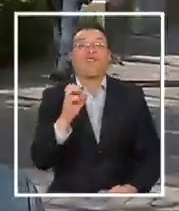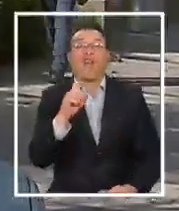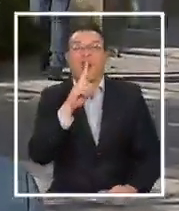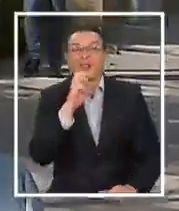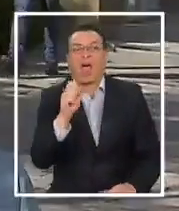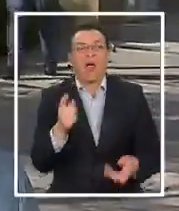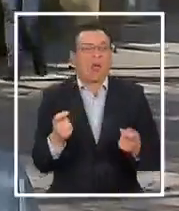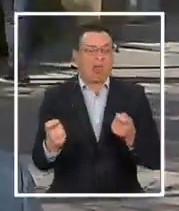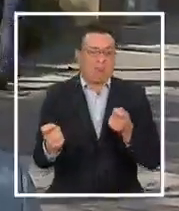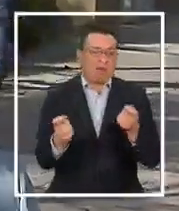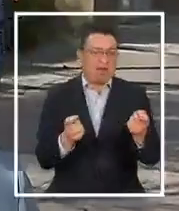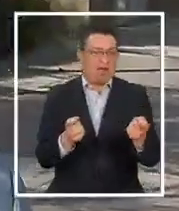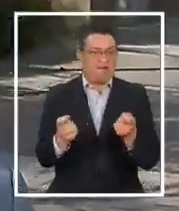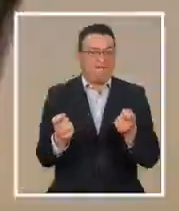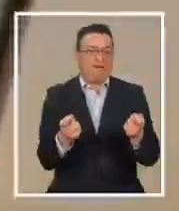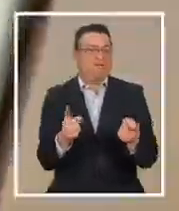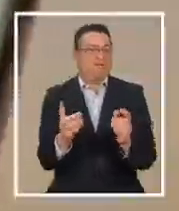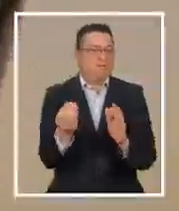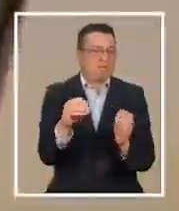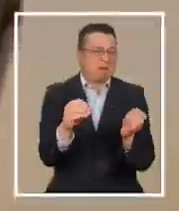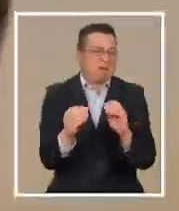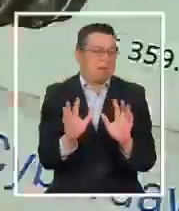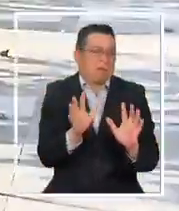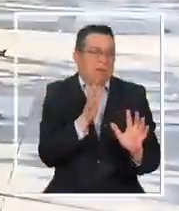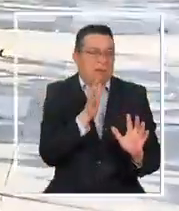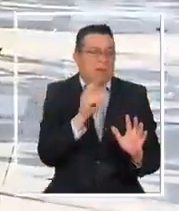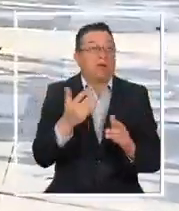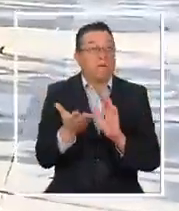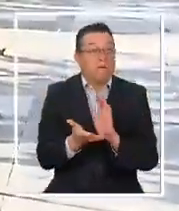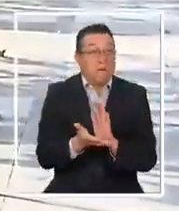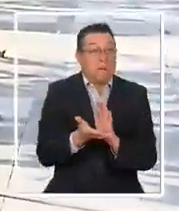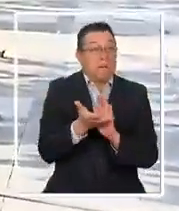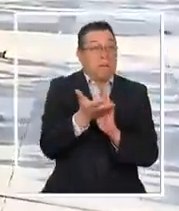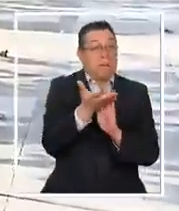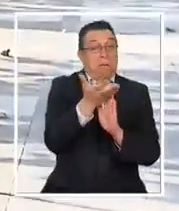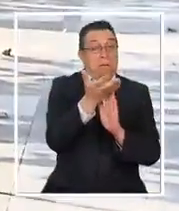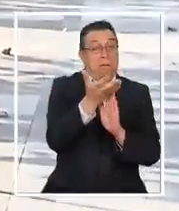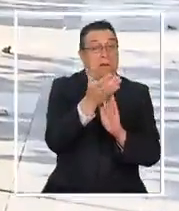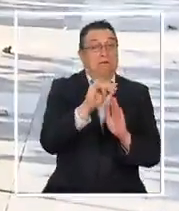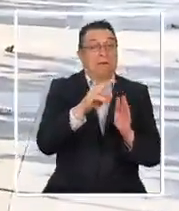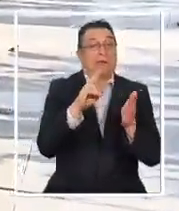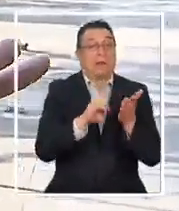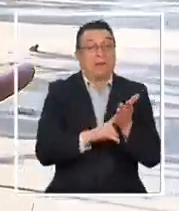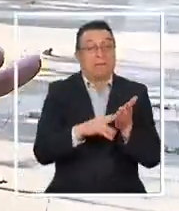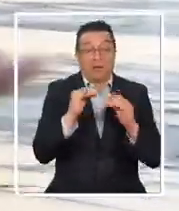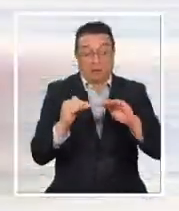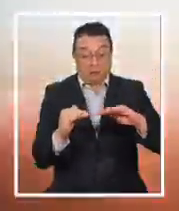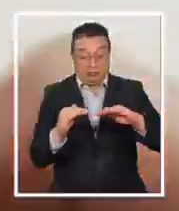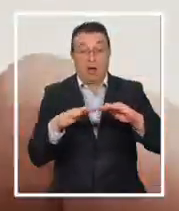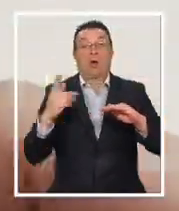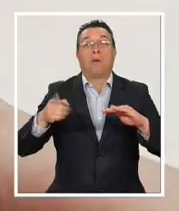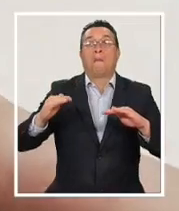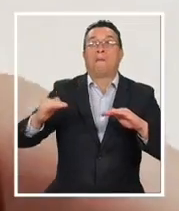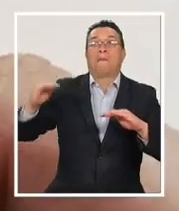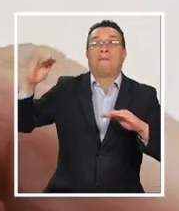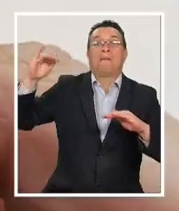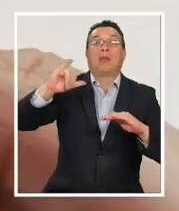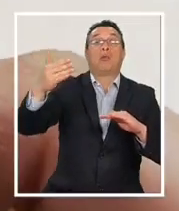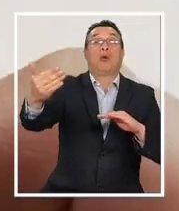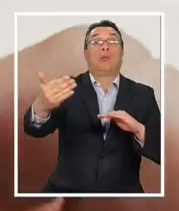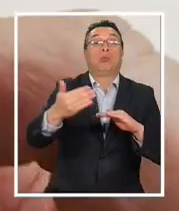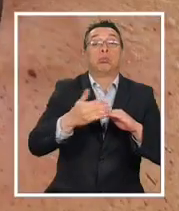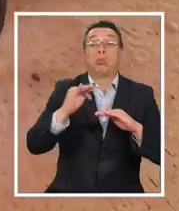muy manejadas, encuentro. Siento que como que suben, elevan los precios, cuando la verdad es que siempre estuvieron así. Y hay quienes